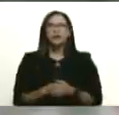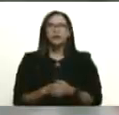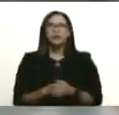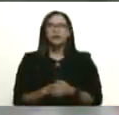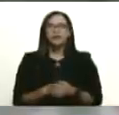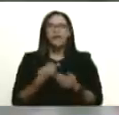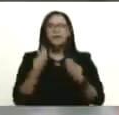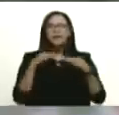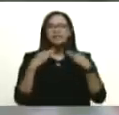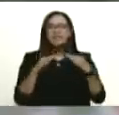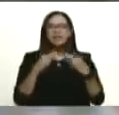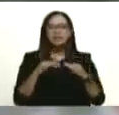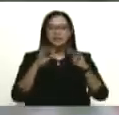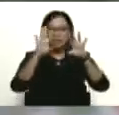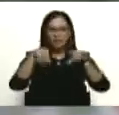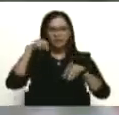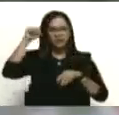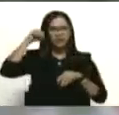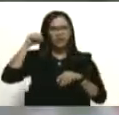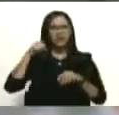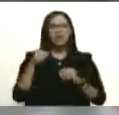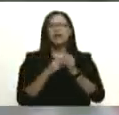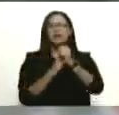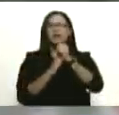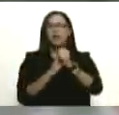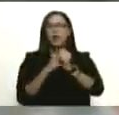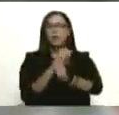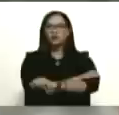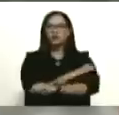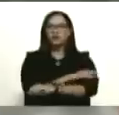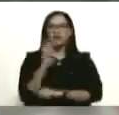este documental a la dirigencia opositora venezolana?